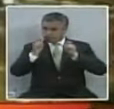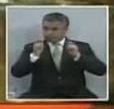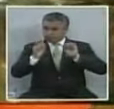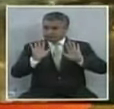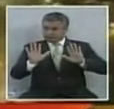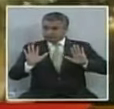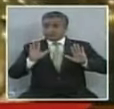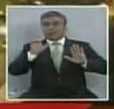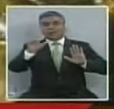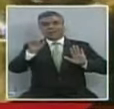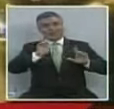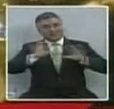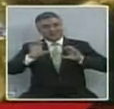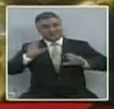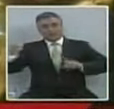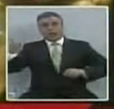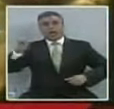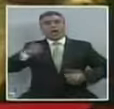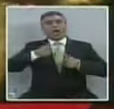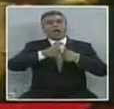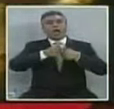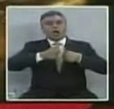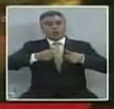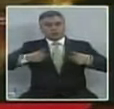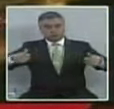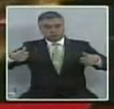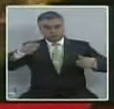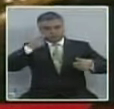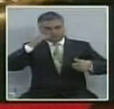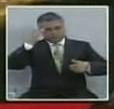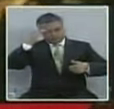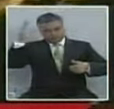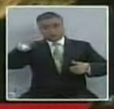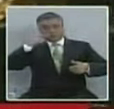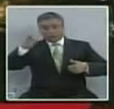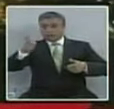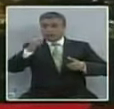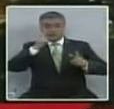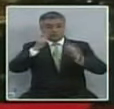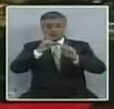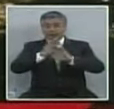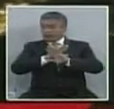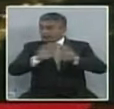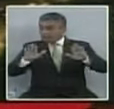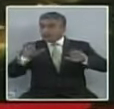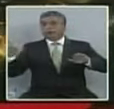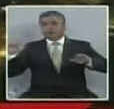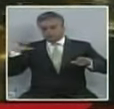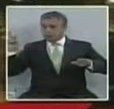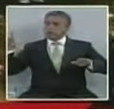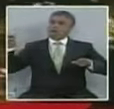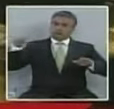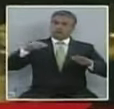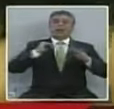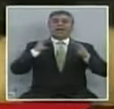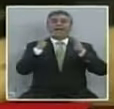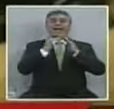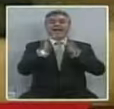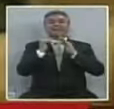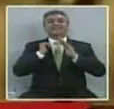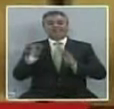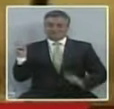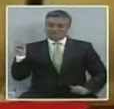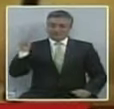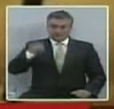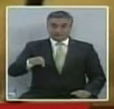que yo pueda volver cuando la autoridad indique que el comportamiento al nivel del mar ya no revierte un peligro para las personas. Uno, yo puedo volver a mi vivienda. Pero